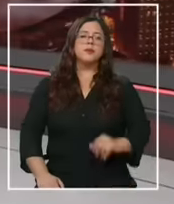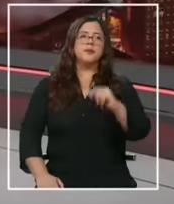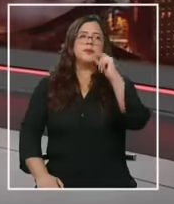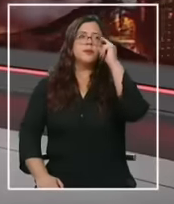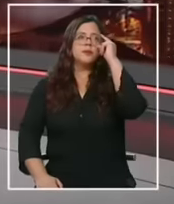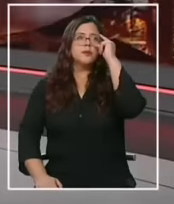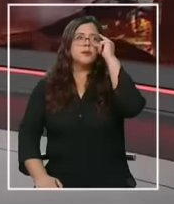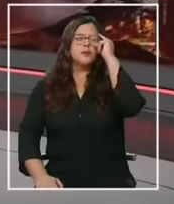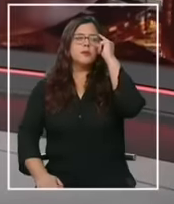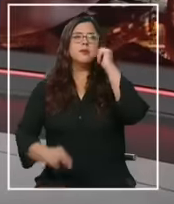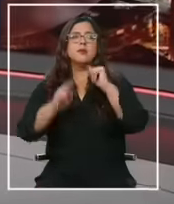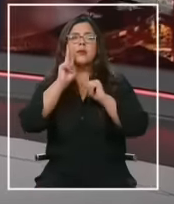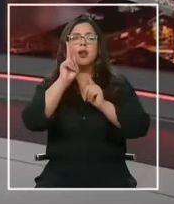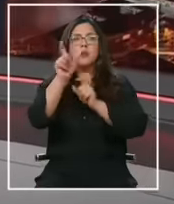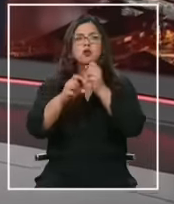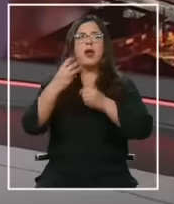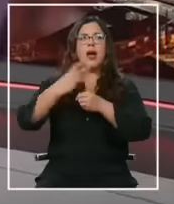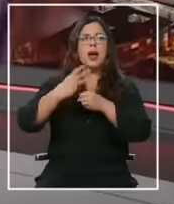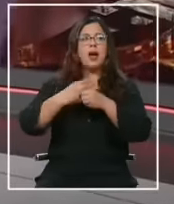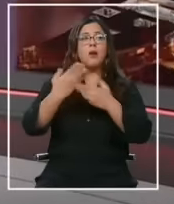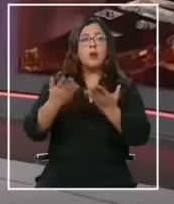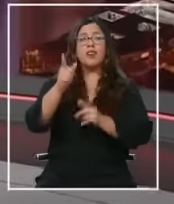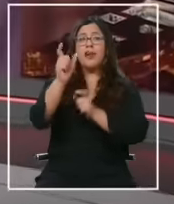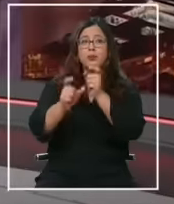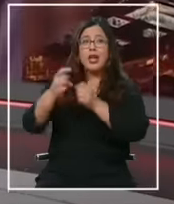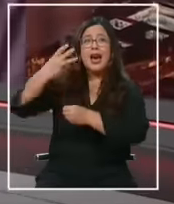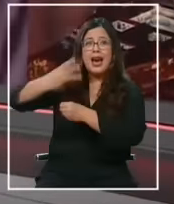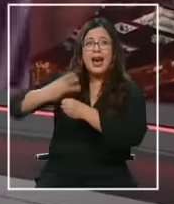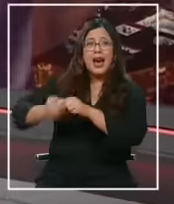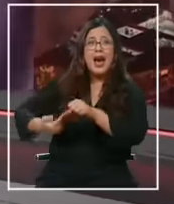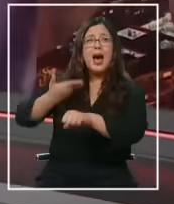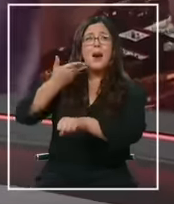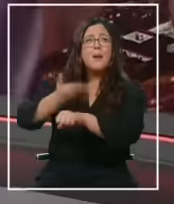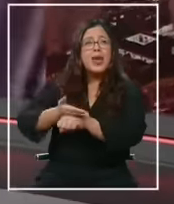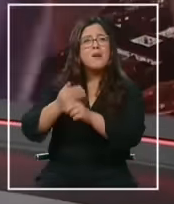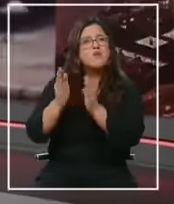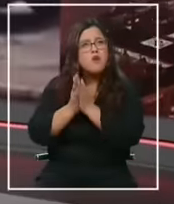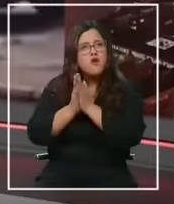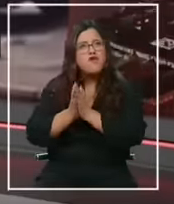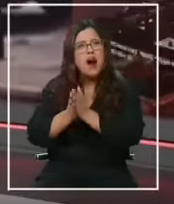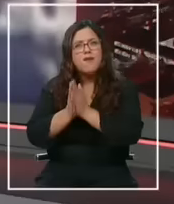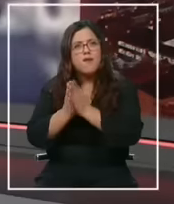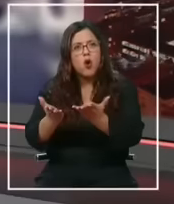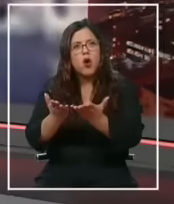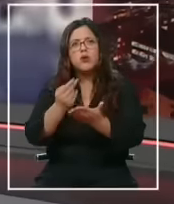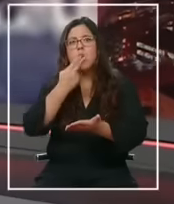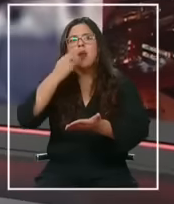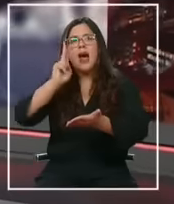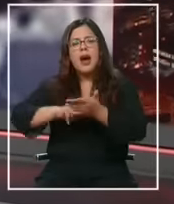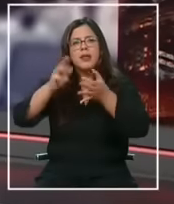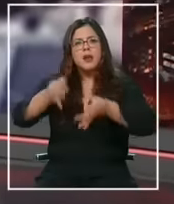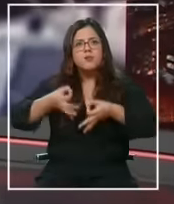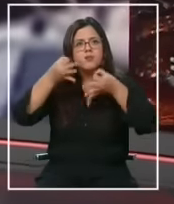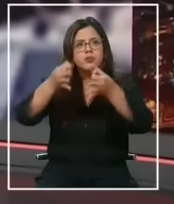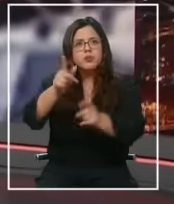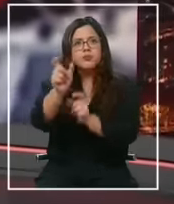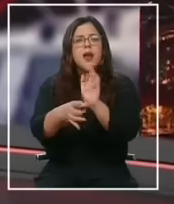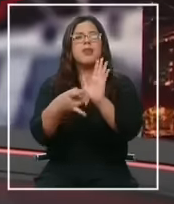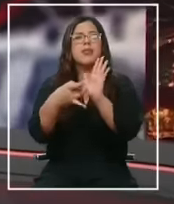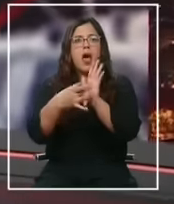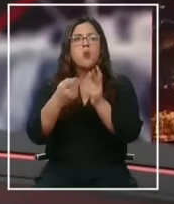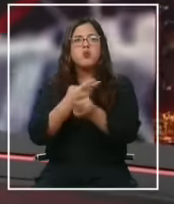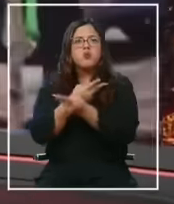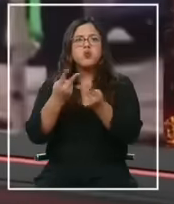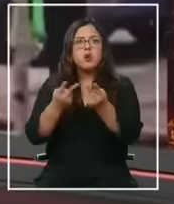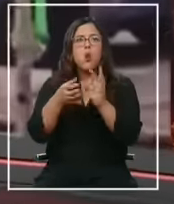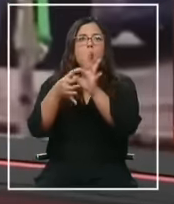Y veíamos que ahí habían algunos adultos mayores. Bueno, los adultos mayores piden clemencia. Una carta dirigida hacia los delincuentes